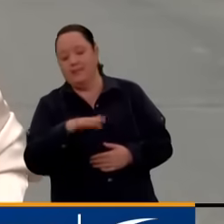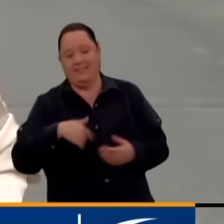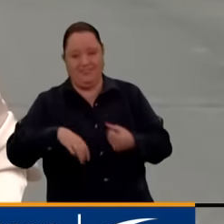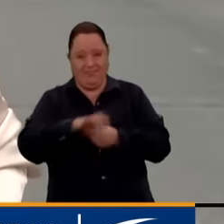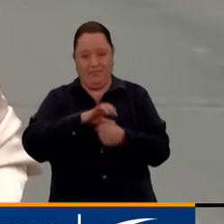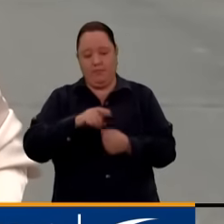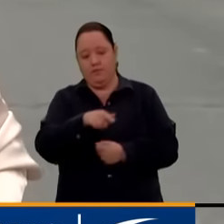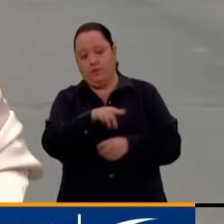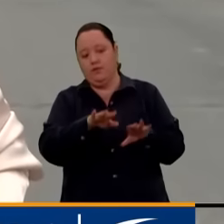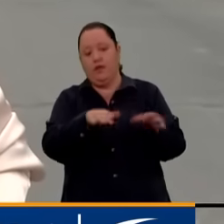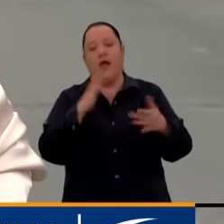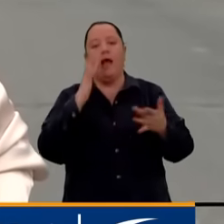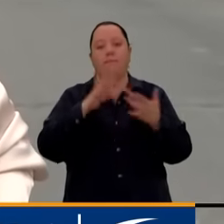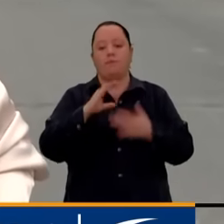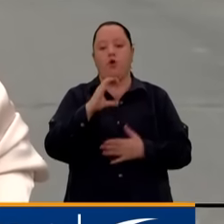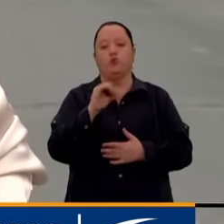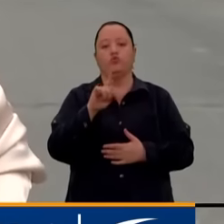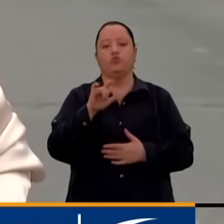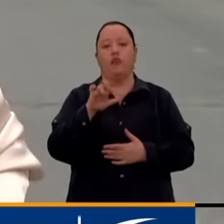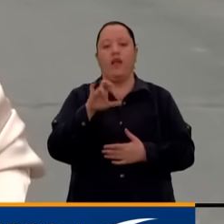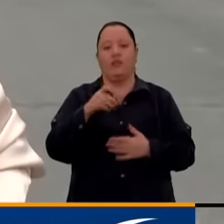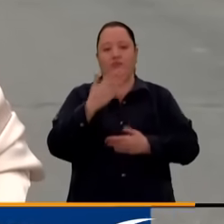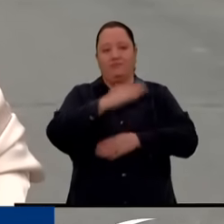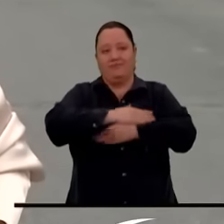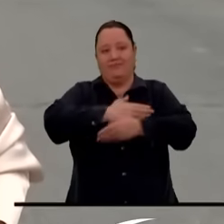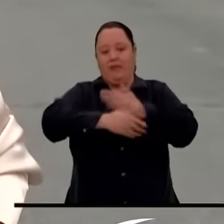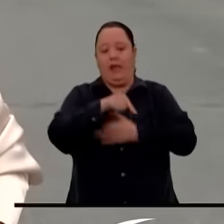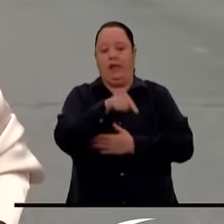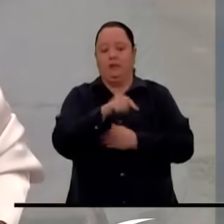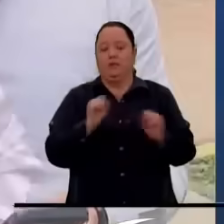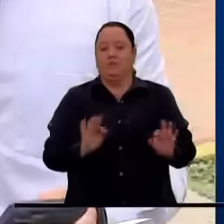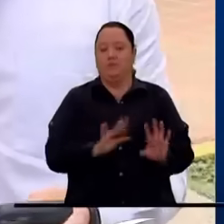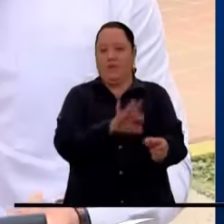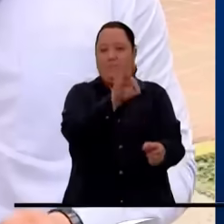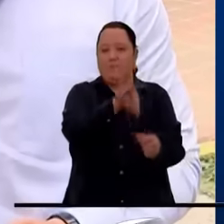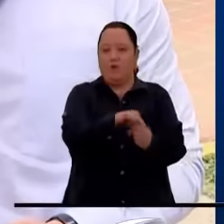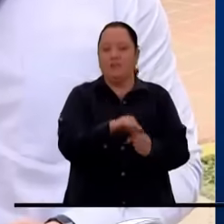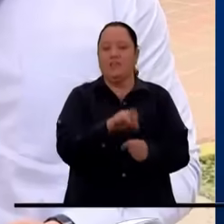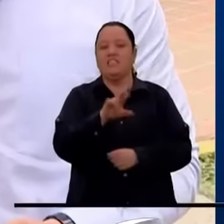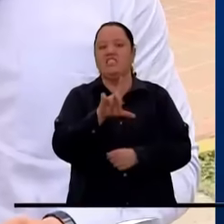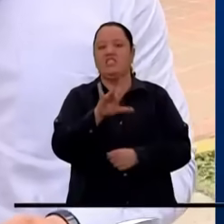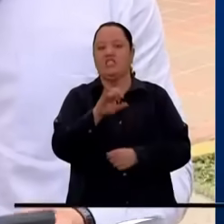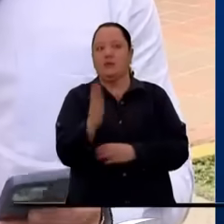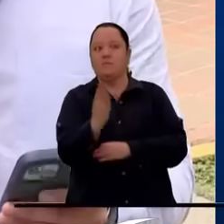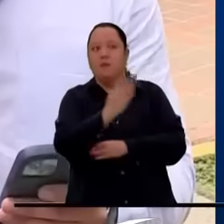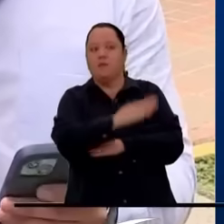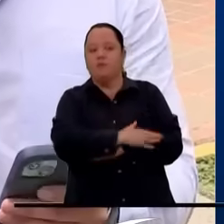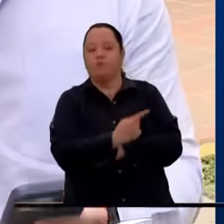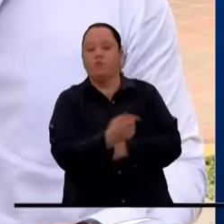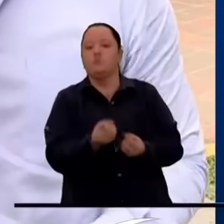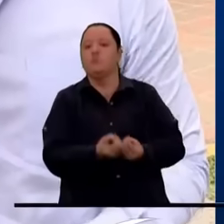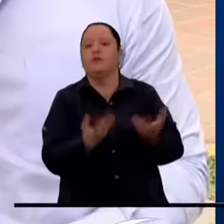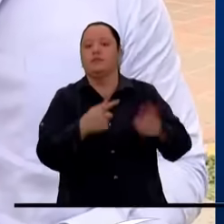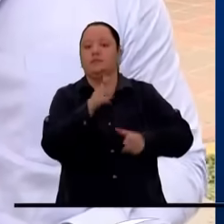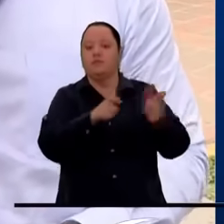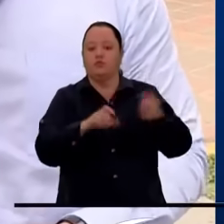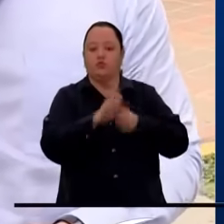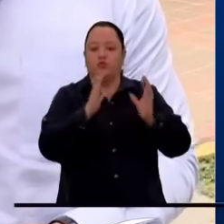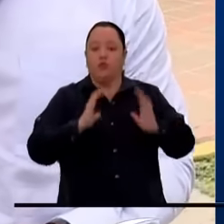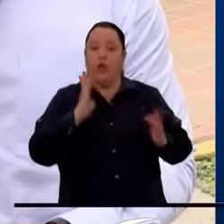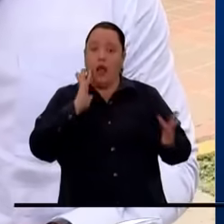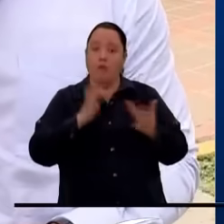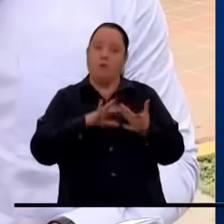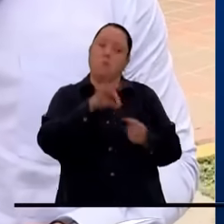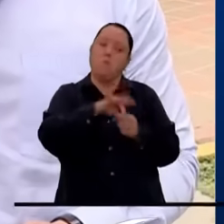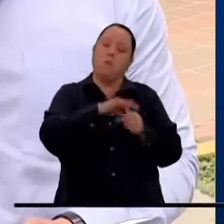ciudad, es en el consulado, y allí ha estado Richard Quiñones acompañando la jornada. Richard, ¿cuántos ciudadanos están habilitados para